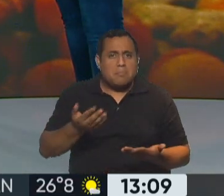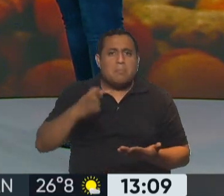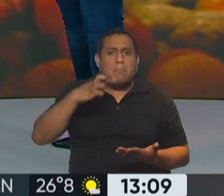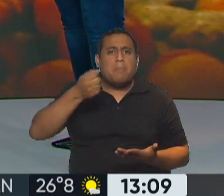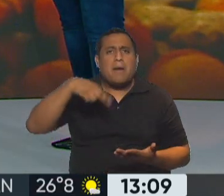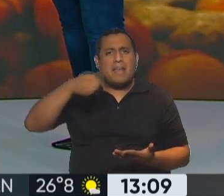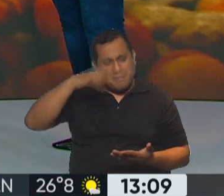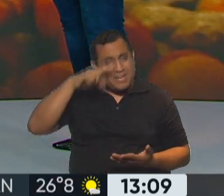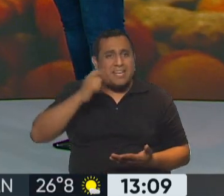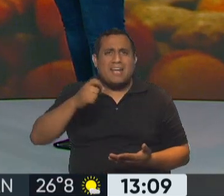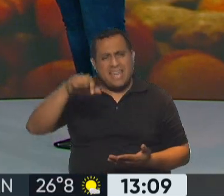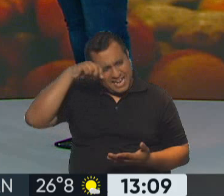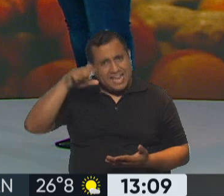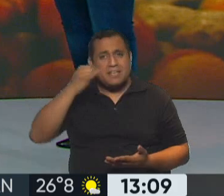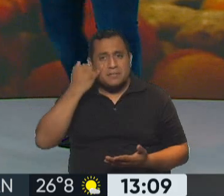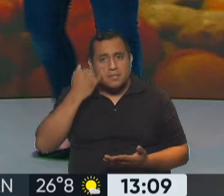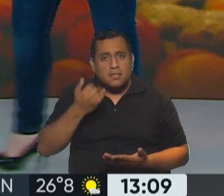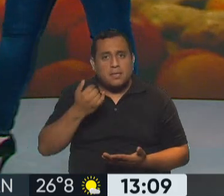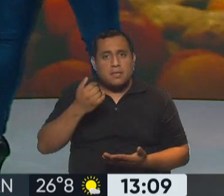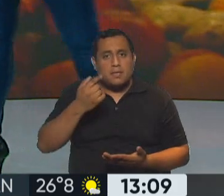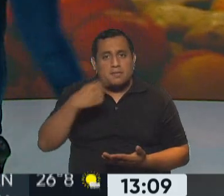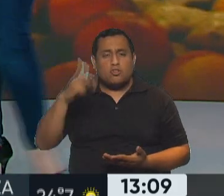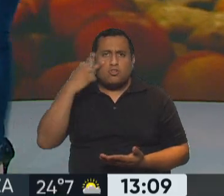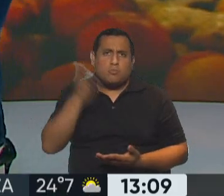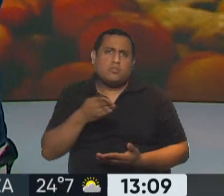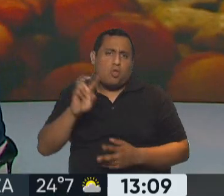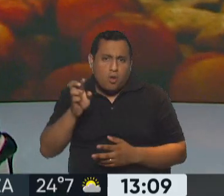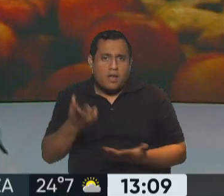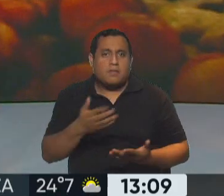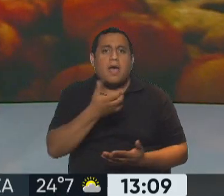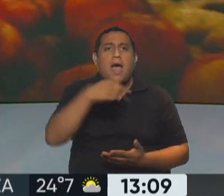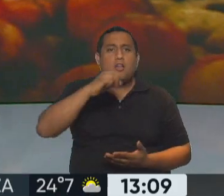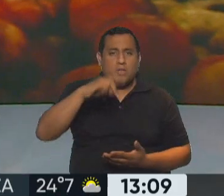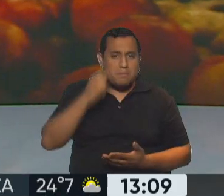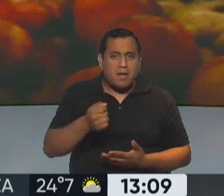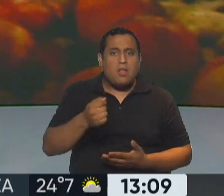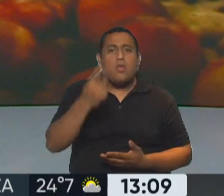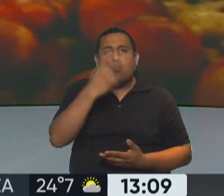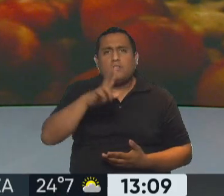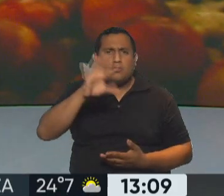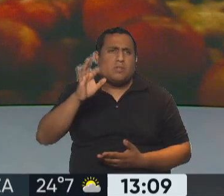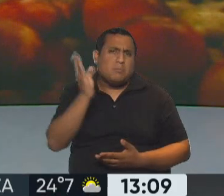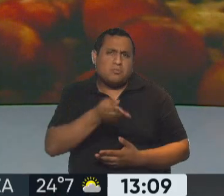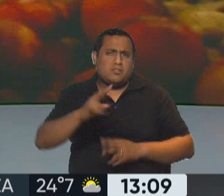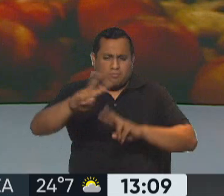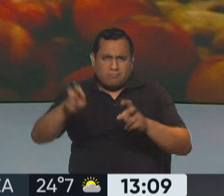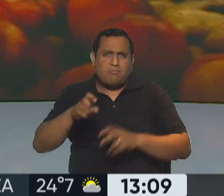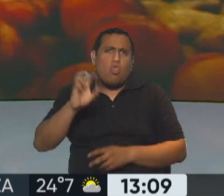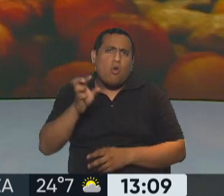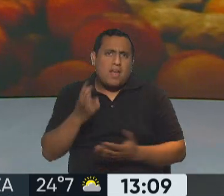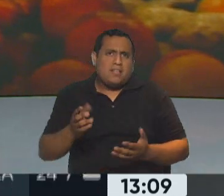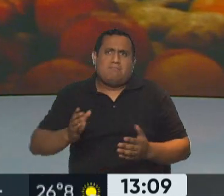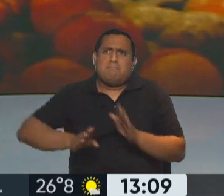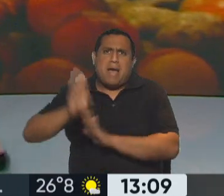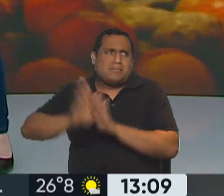American Energy 118% en dólares. La Anónima, Supermercados La Anónima 250% en dólares.